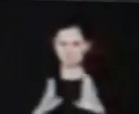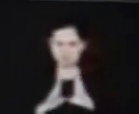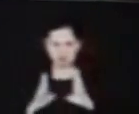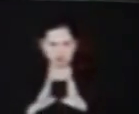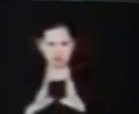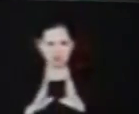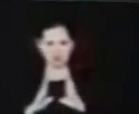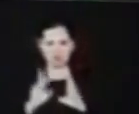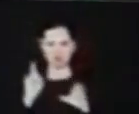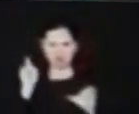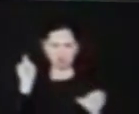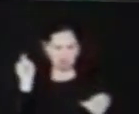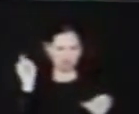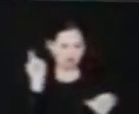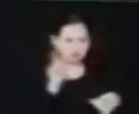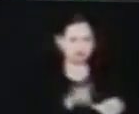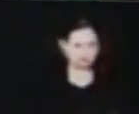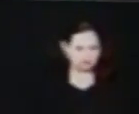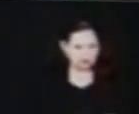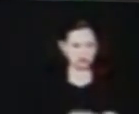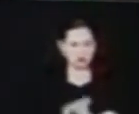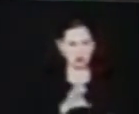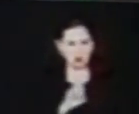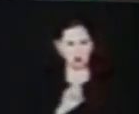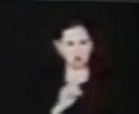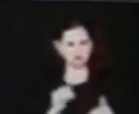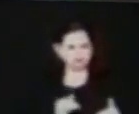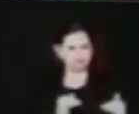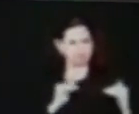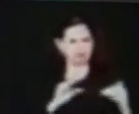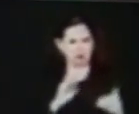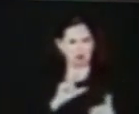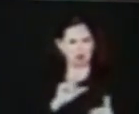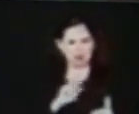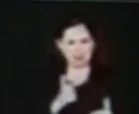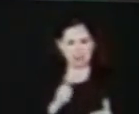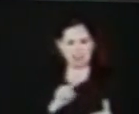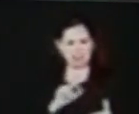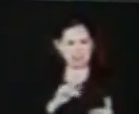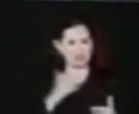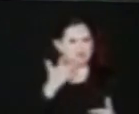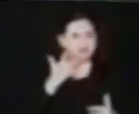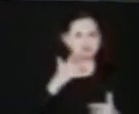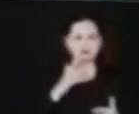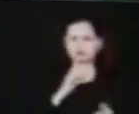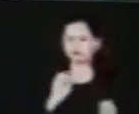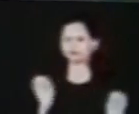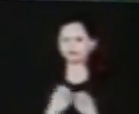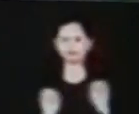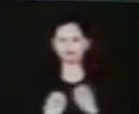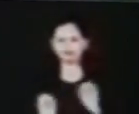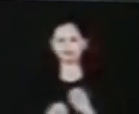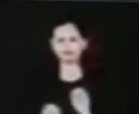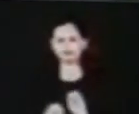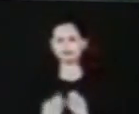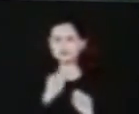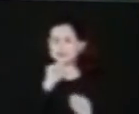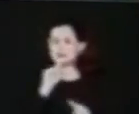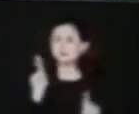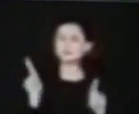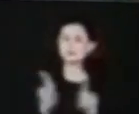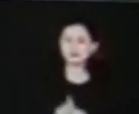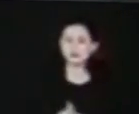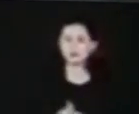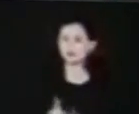que formen parte de la oligarquía. Además, es un hecho que el ejército cuenta con